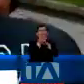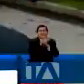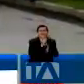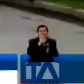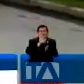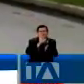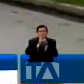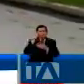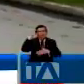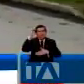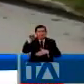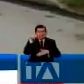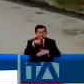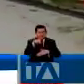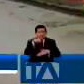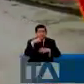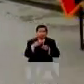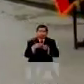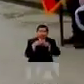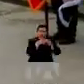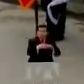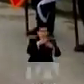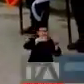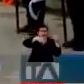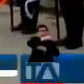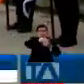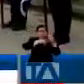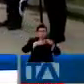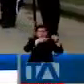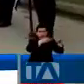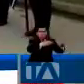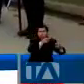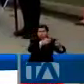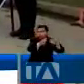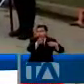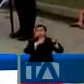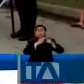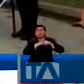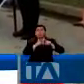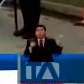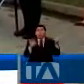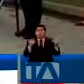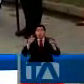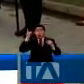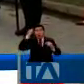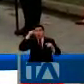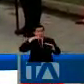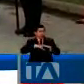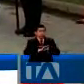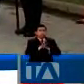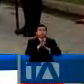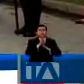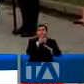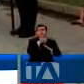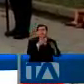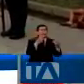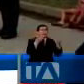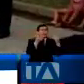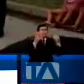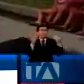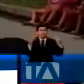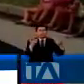inversiones privadas y en bonos del Instituto de Seguridad Social de la Policía, por lo que hay seis instituciones intervenidas: Casa de Valores, Calificadoras de